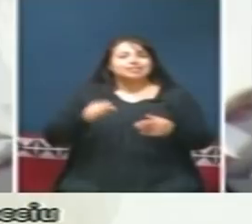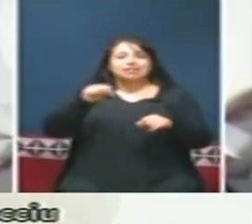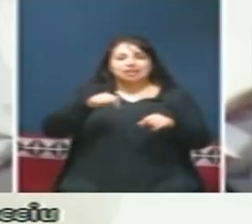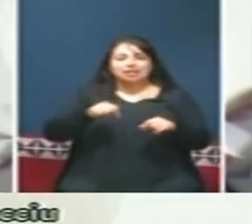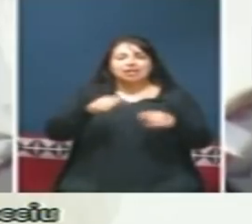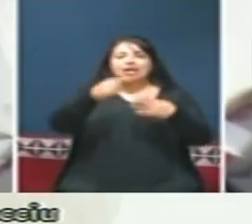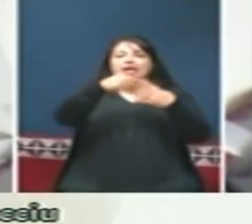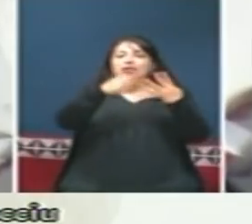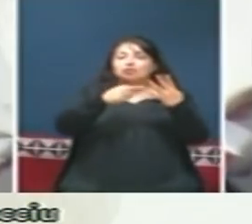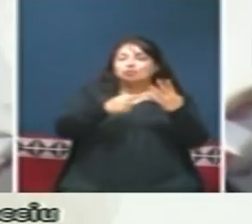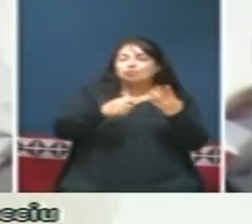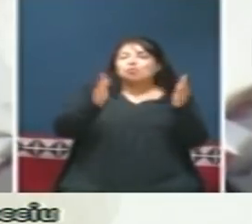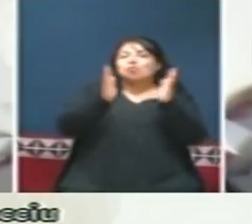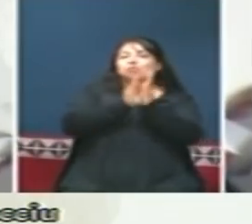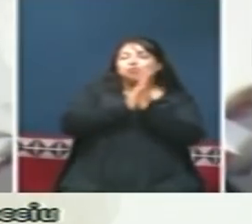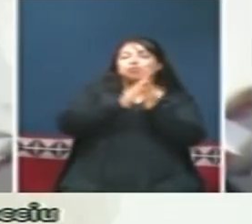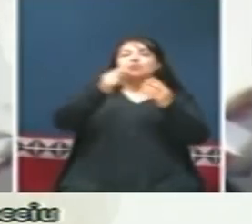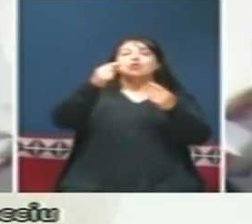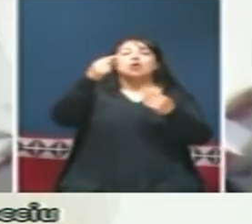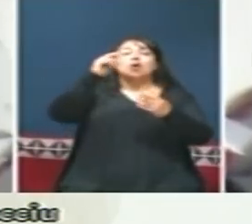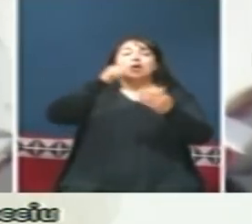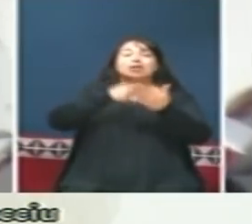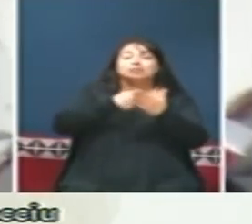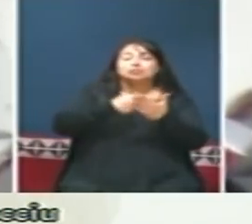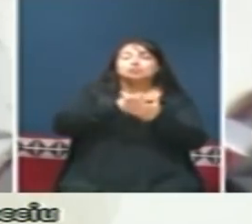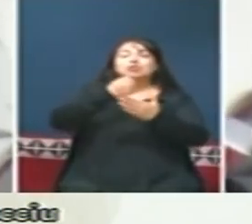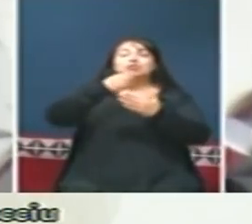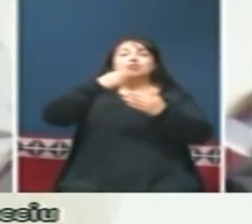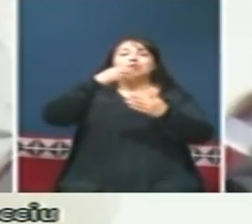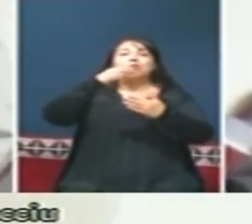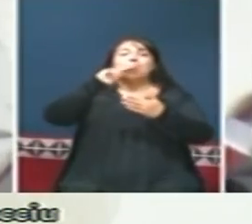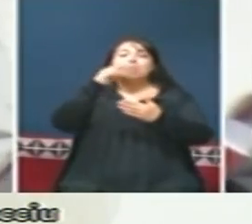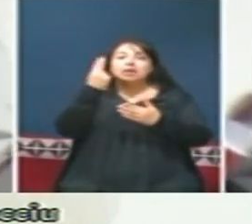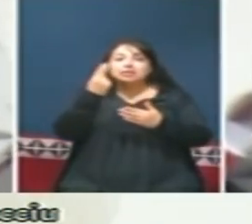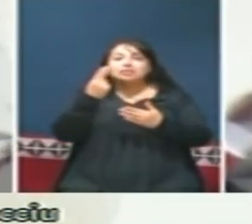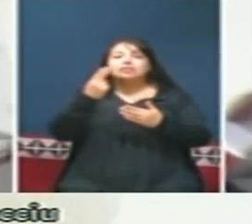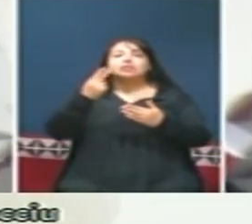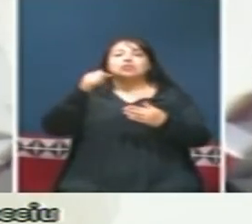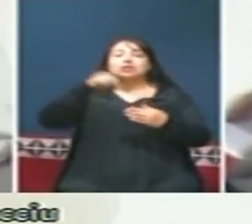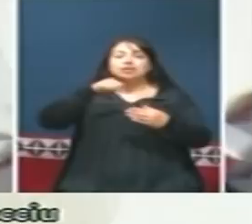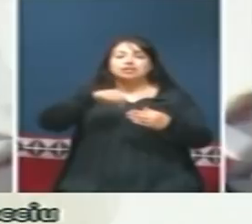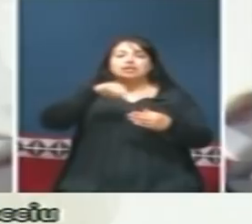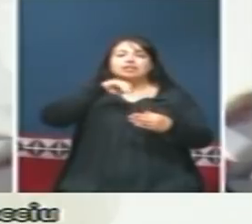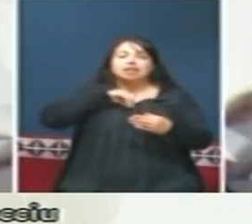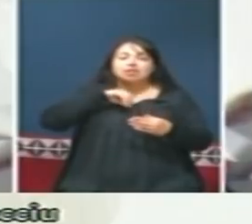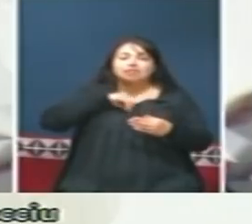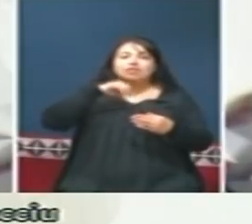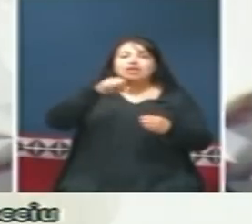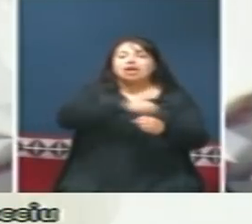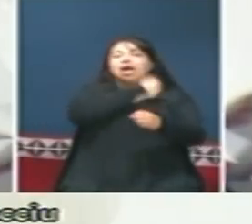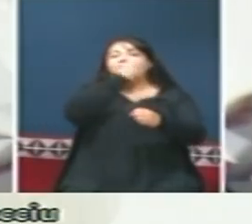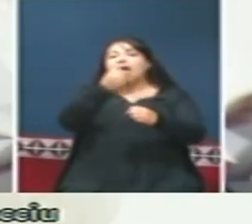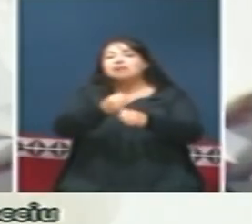beatificaremos, modelos de virtud y de fortaleza en la fe hasta el martirio.